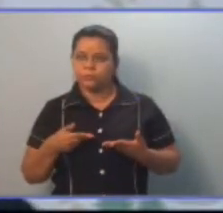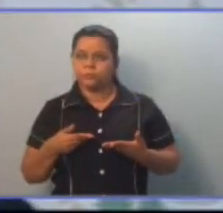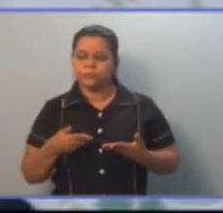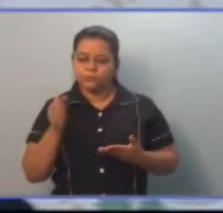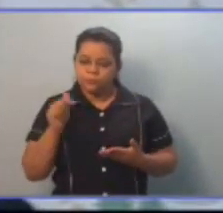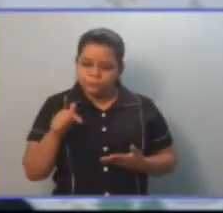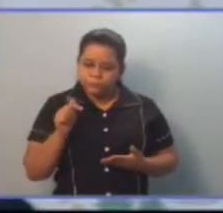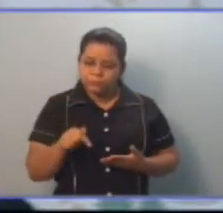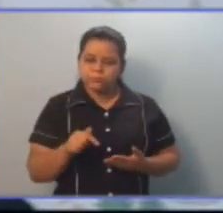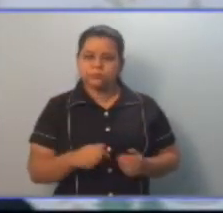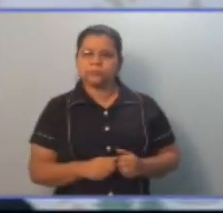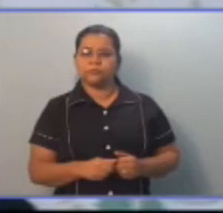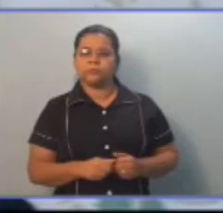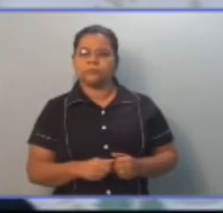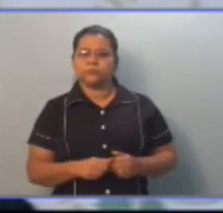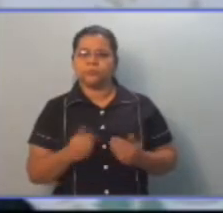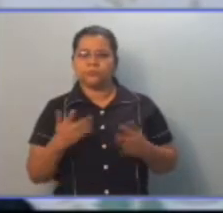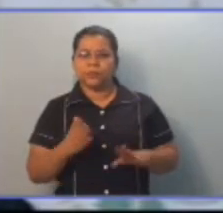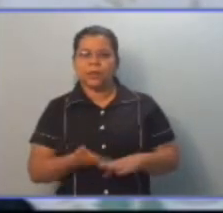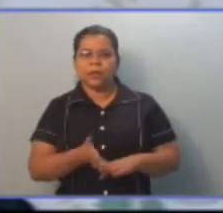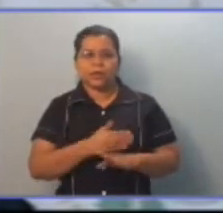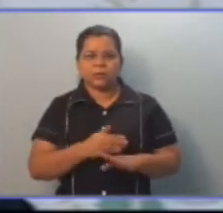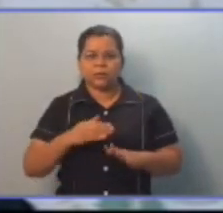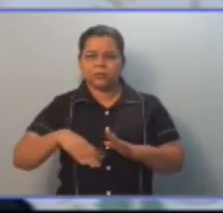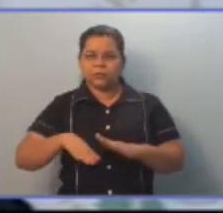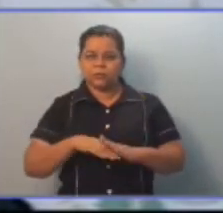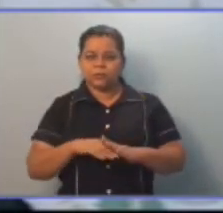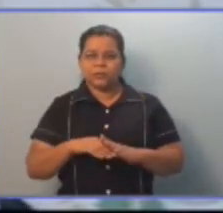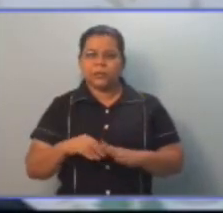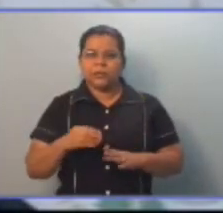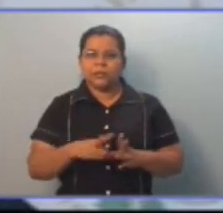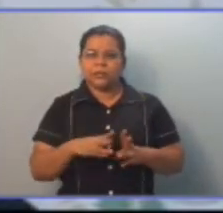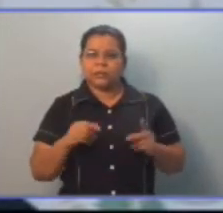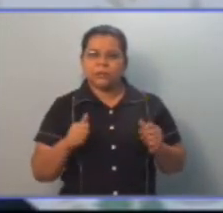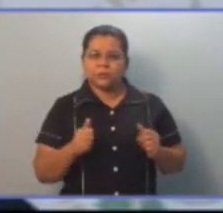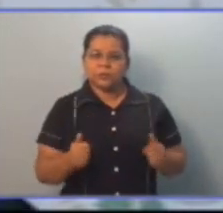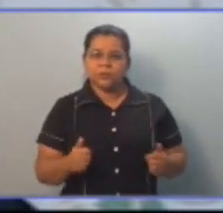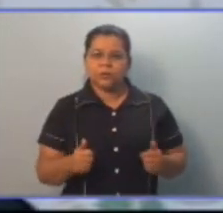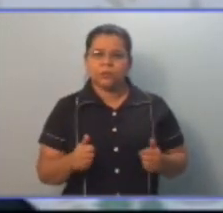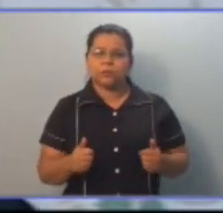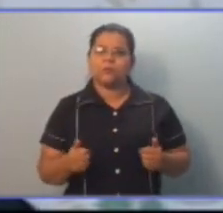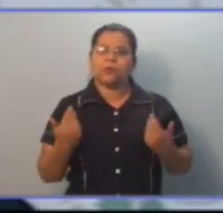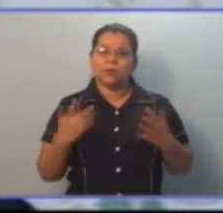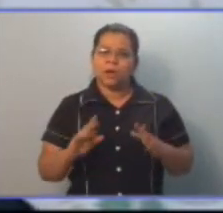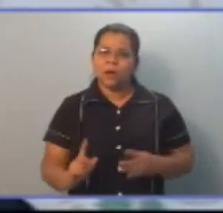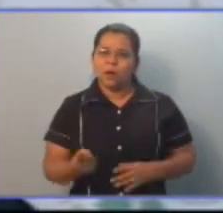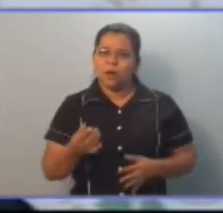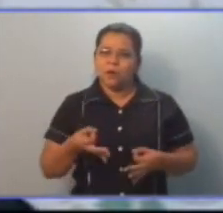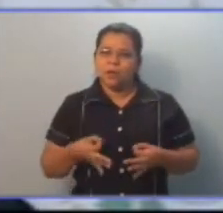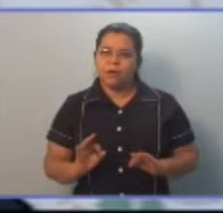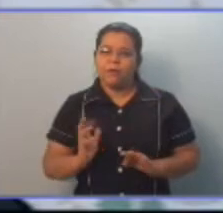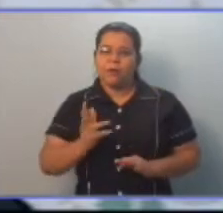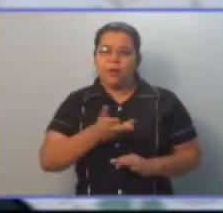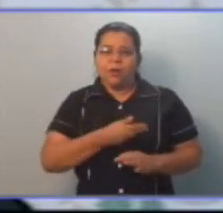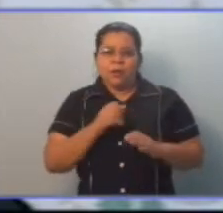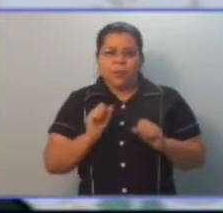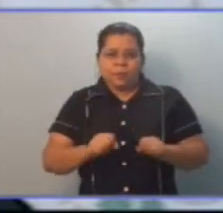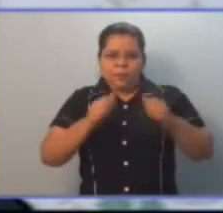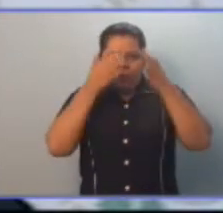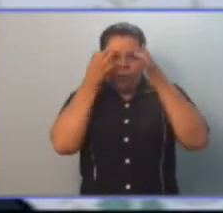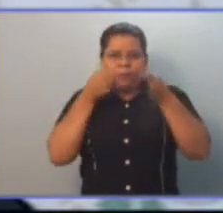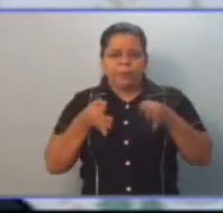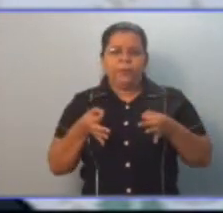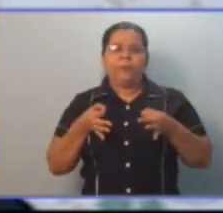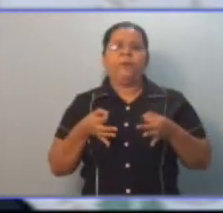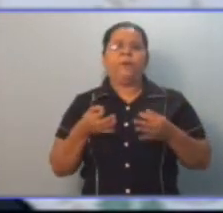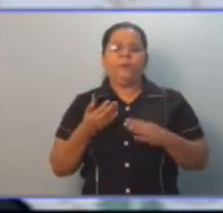aquí habían precedentes en donde se había resuelto, y aquí la única forma de superar el stare decisis es